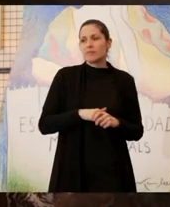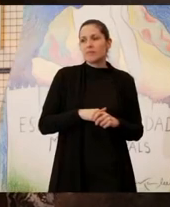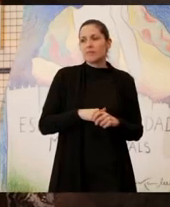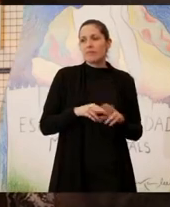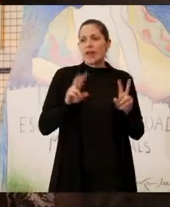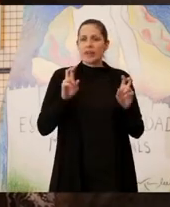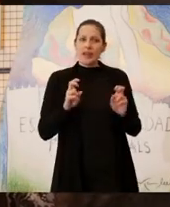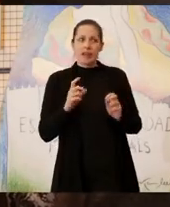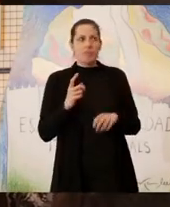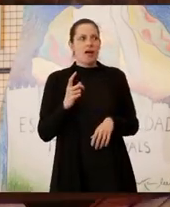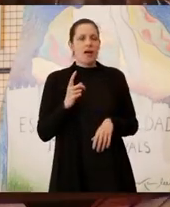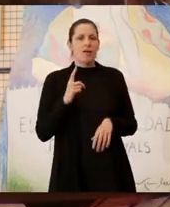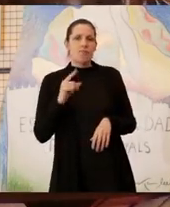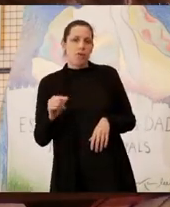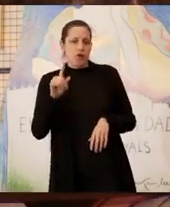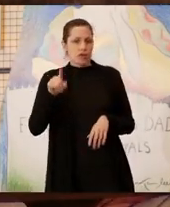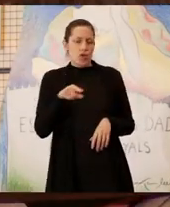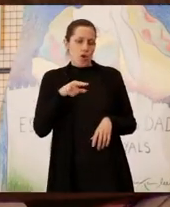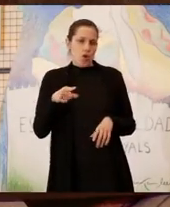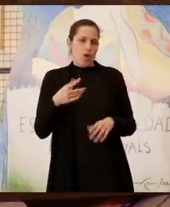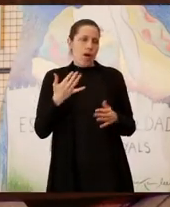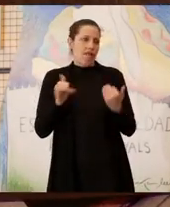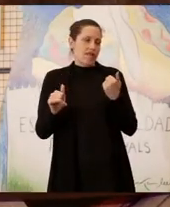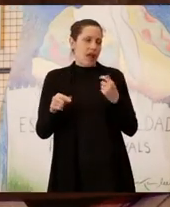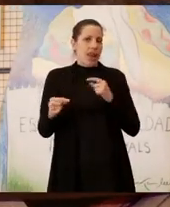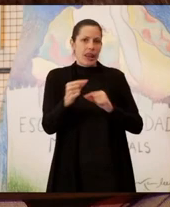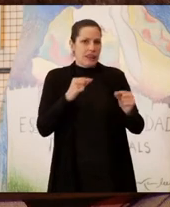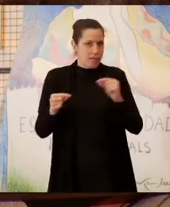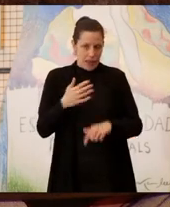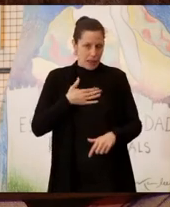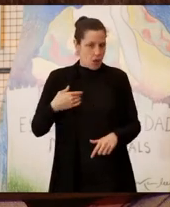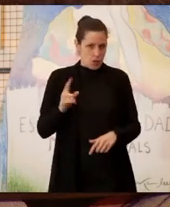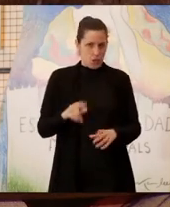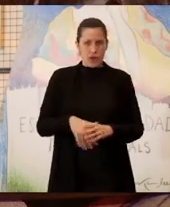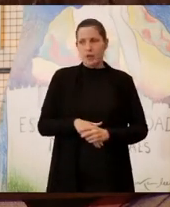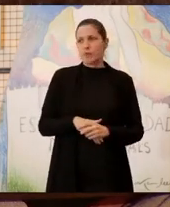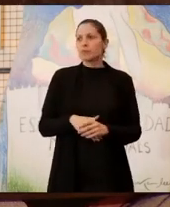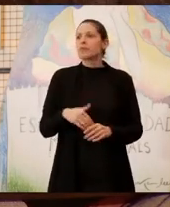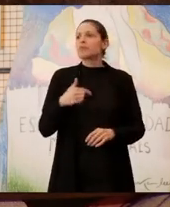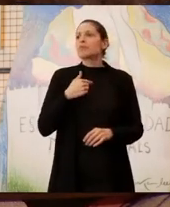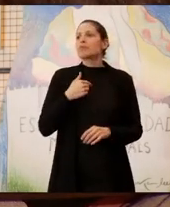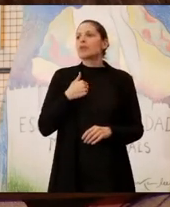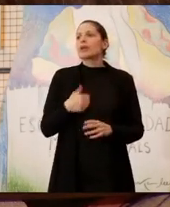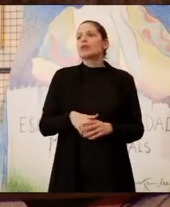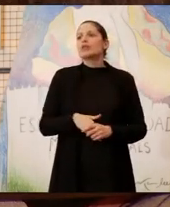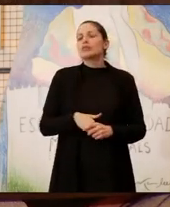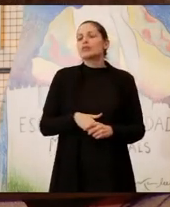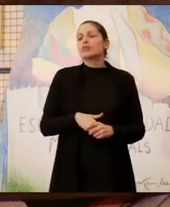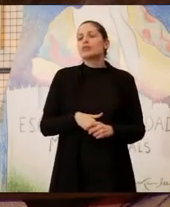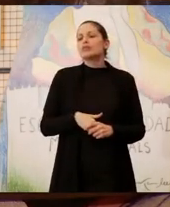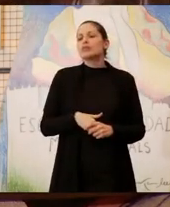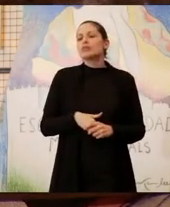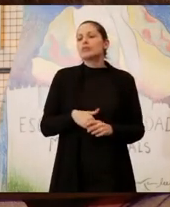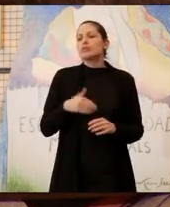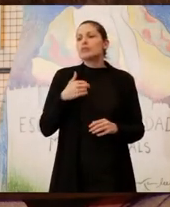diálogo pero sí quiero dejar dos cuestiones en mi caso que no entro en mi casa pero voy a entrar Ahora no es